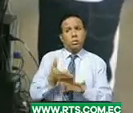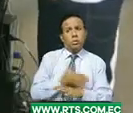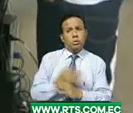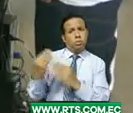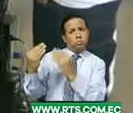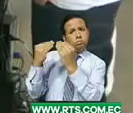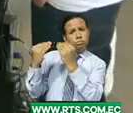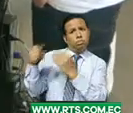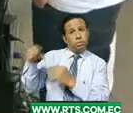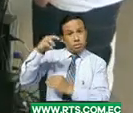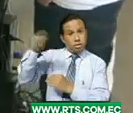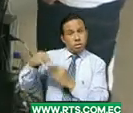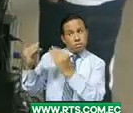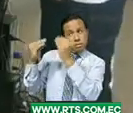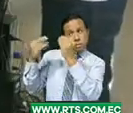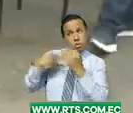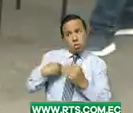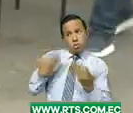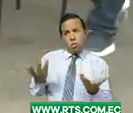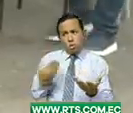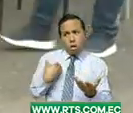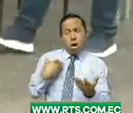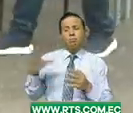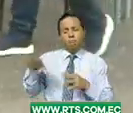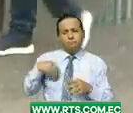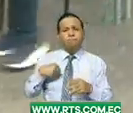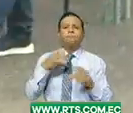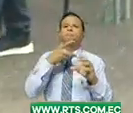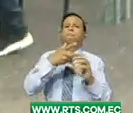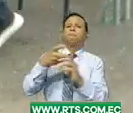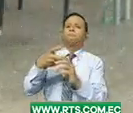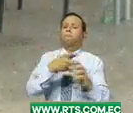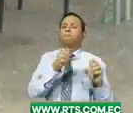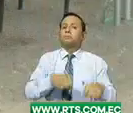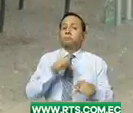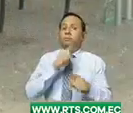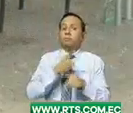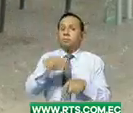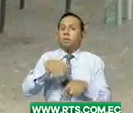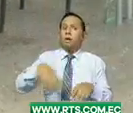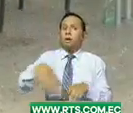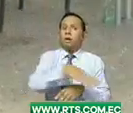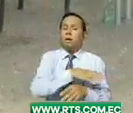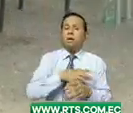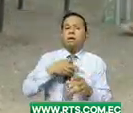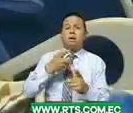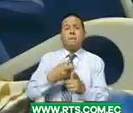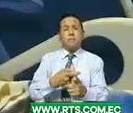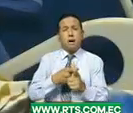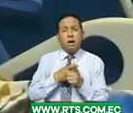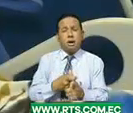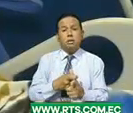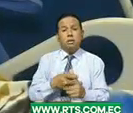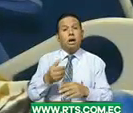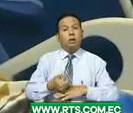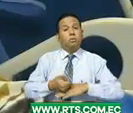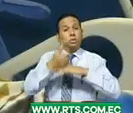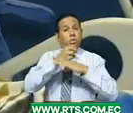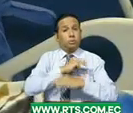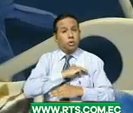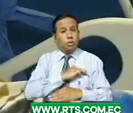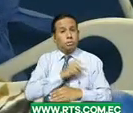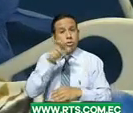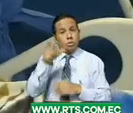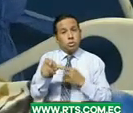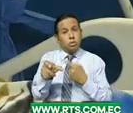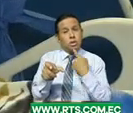capacitación por parte del Ministerio de Salud Pública. A pesar de la emergencia por la que atraviesa la provincia, el alcalde de la ciudad, Darío Macas, comentó que